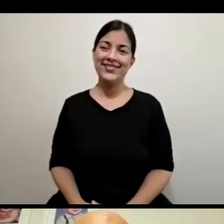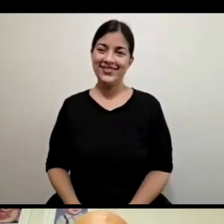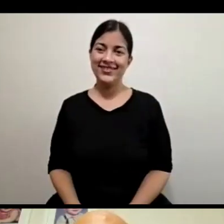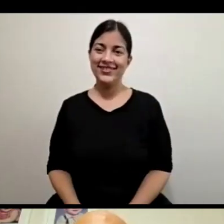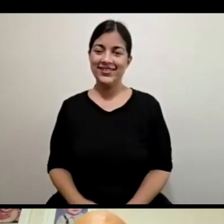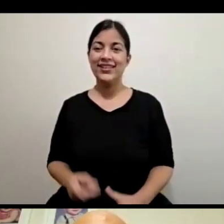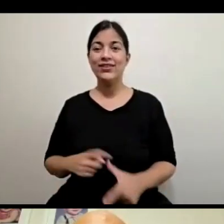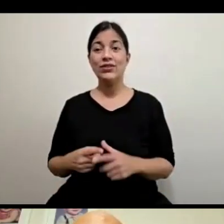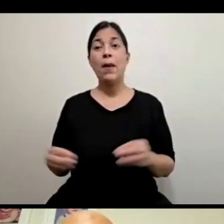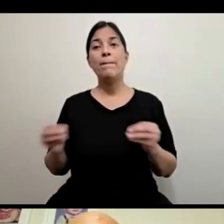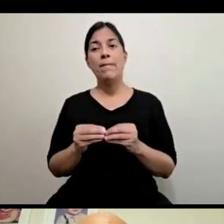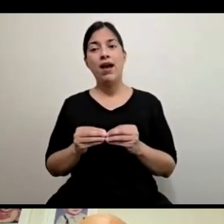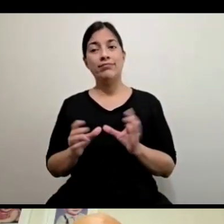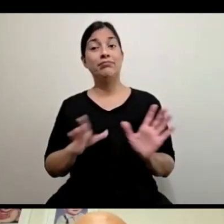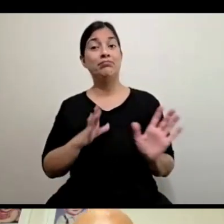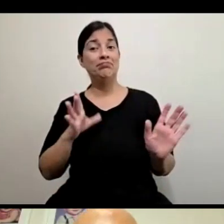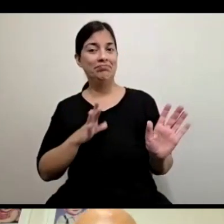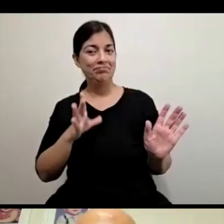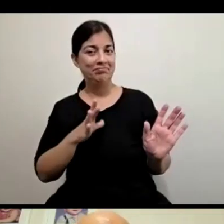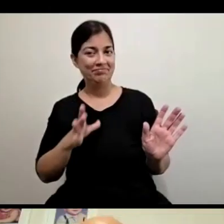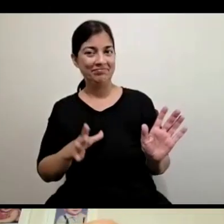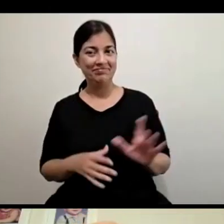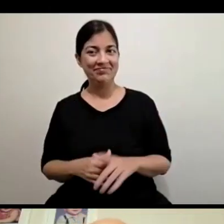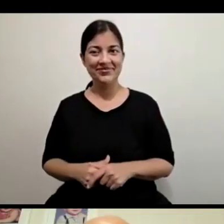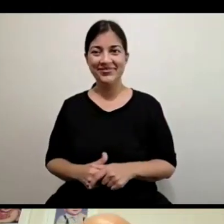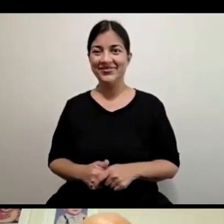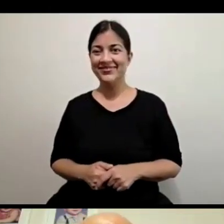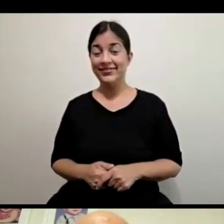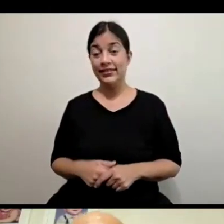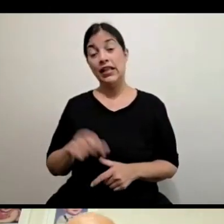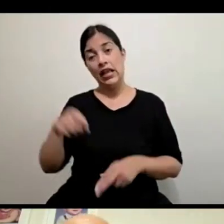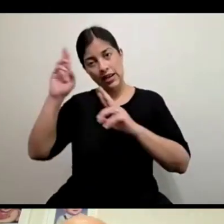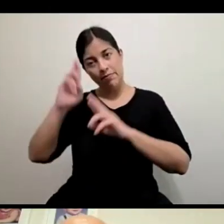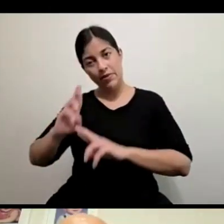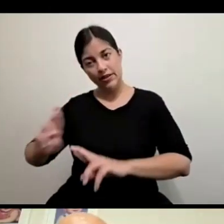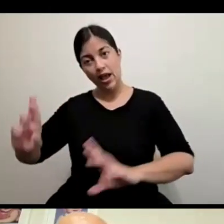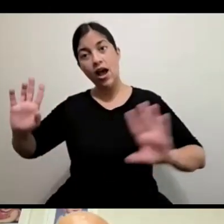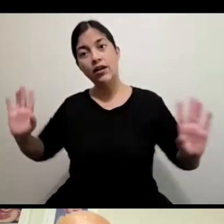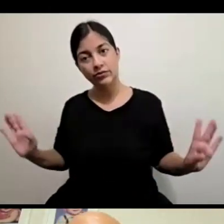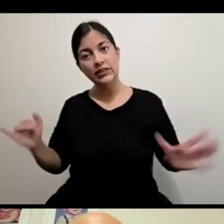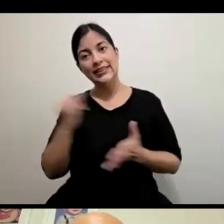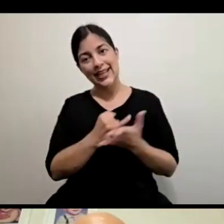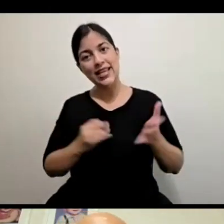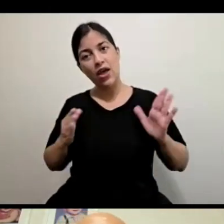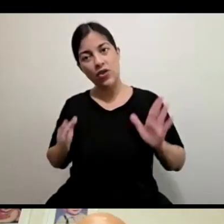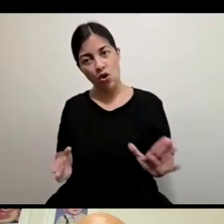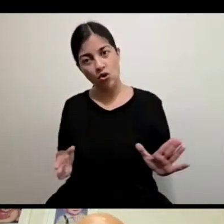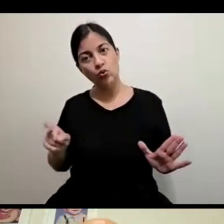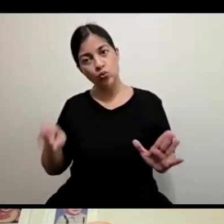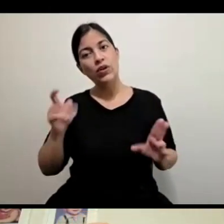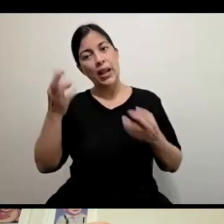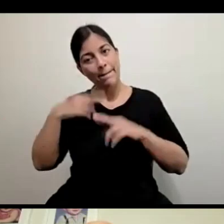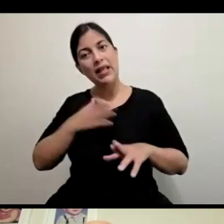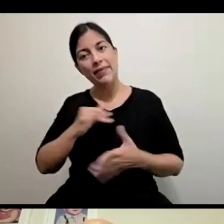un poco, tú sabes. Que había que respetar, cuando tú eres diseñador, me respetan mi diseño. Yo